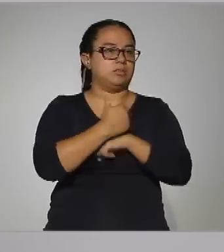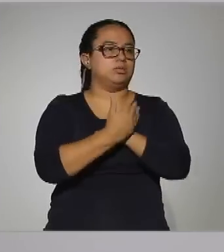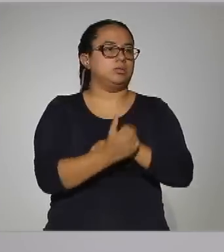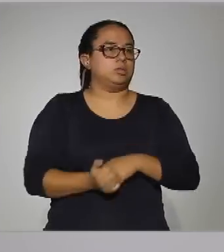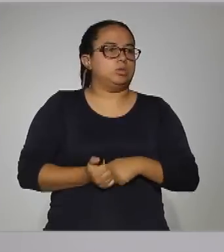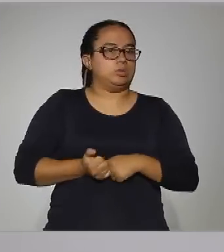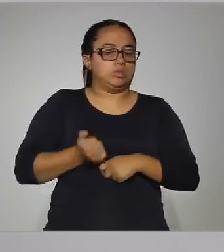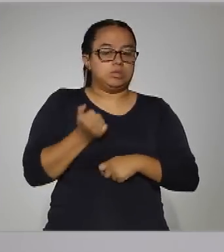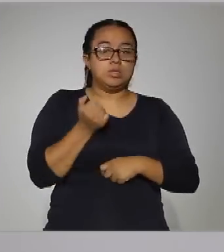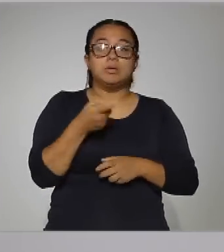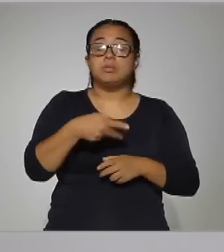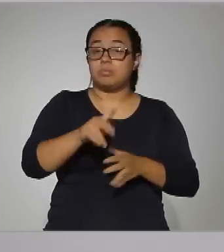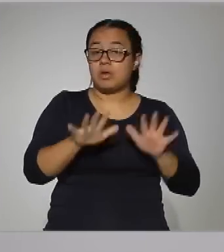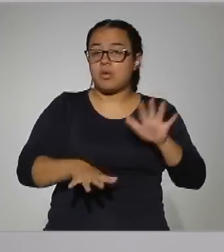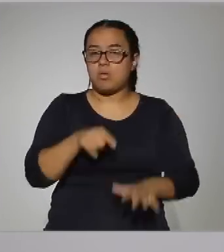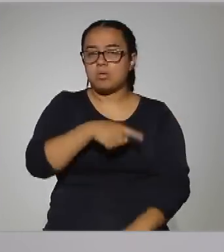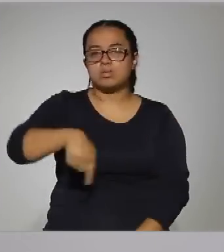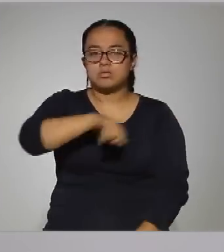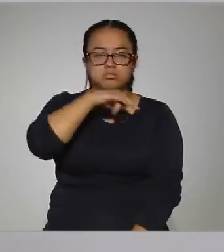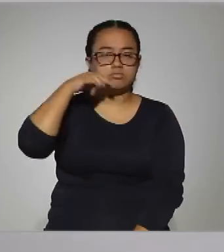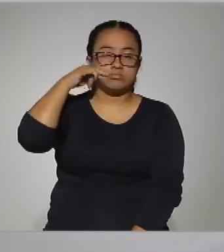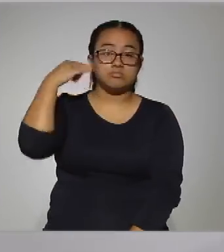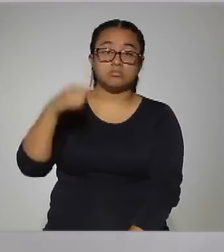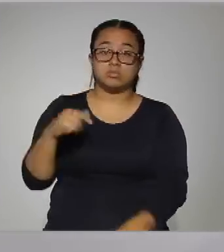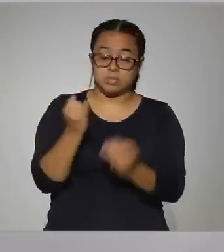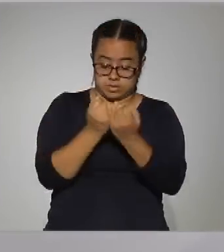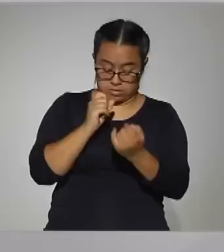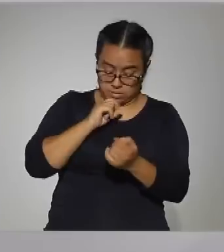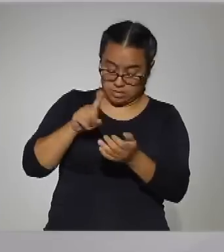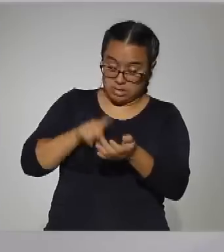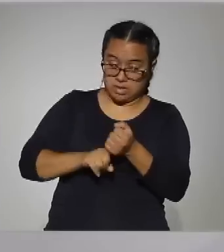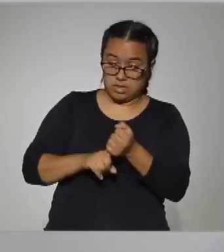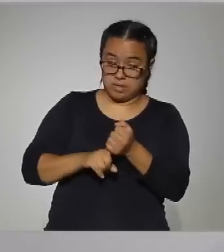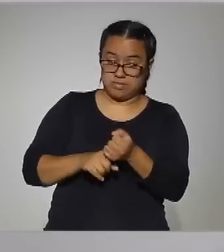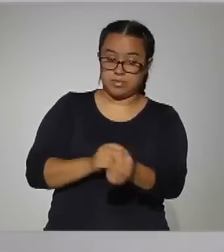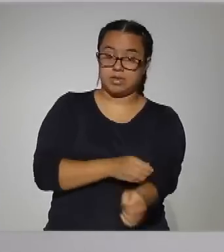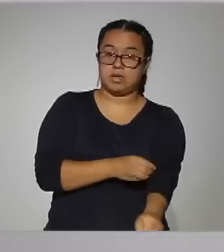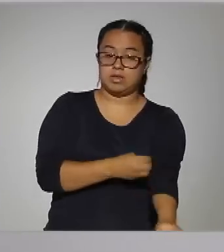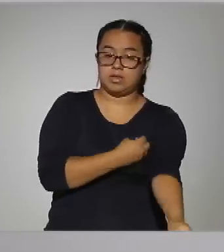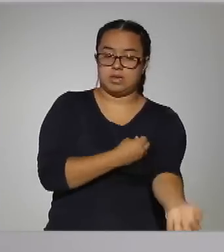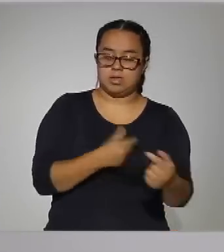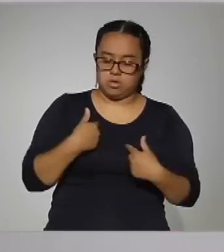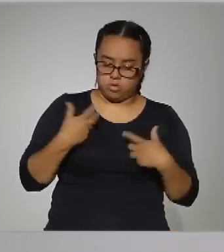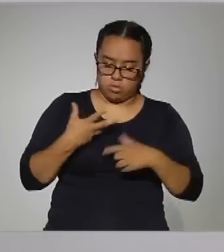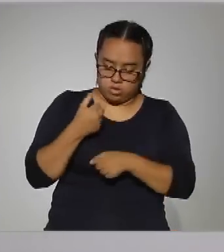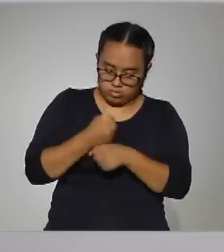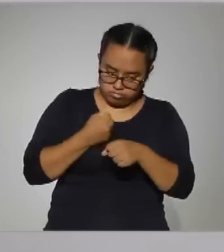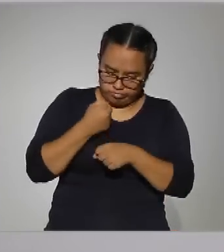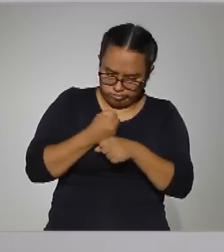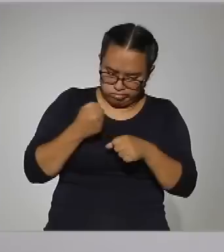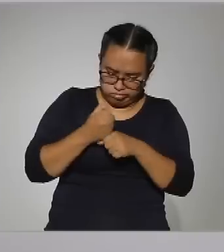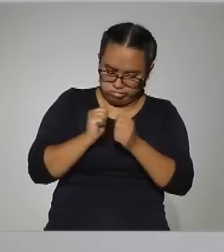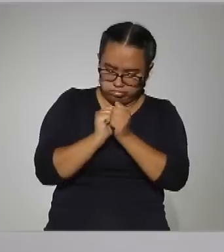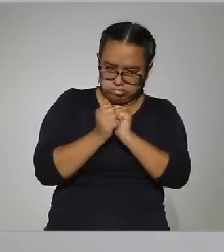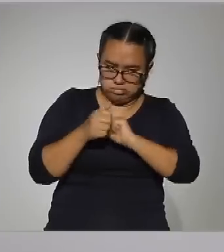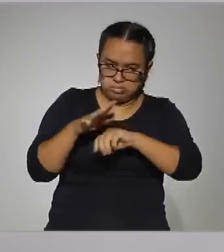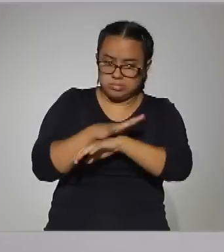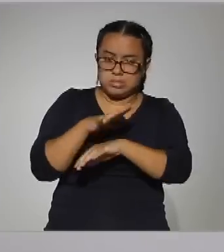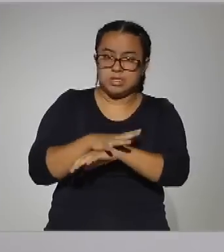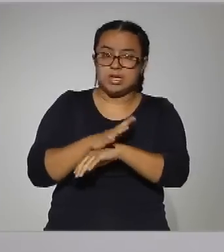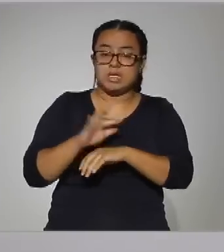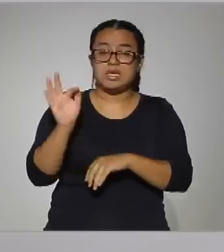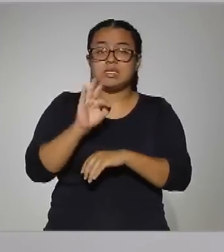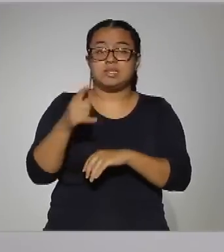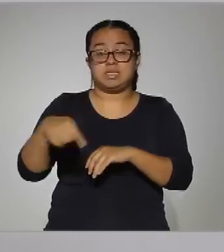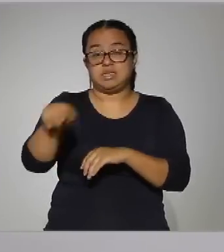las que están invisibilizadas. Claro. Entonces también en el trabajo de elaboración se posibilita que algo de eso que no se